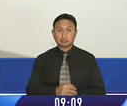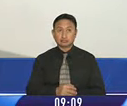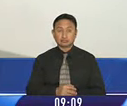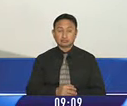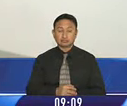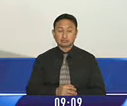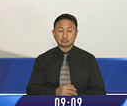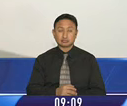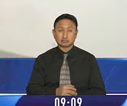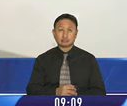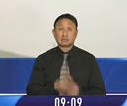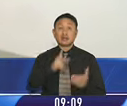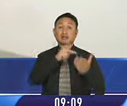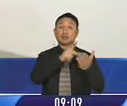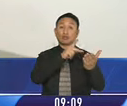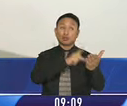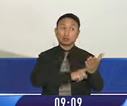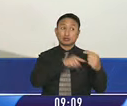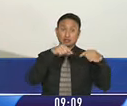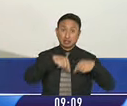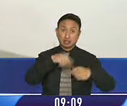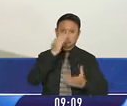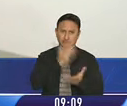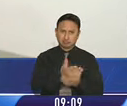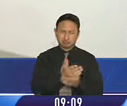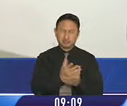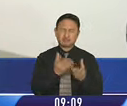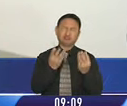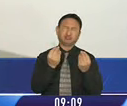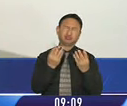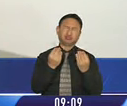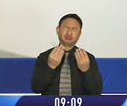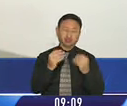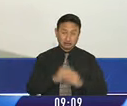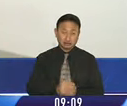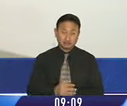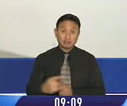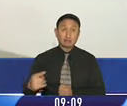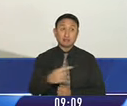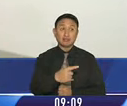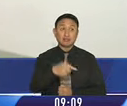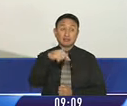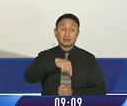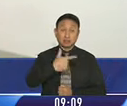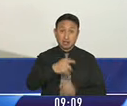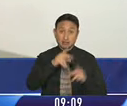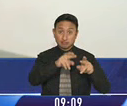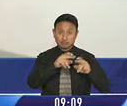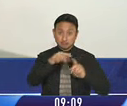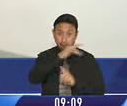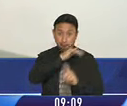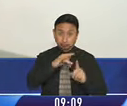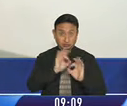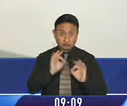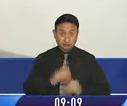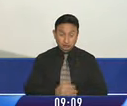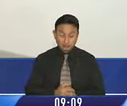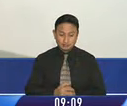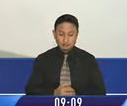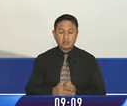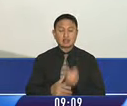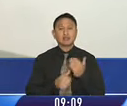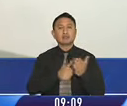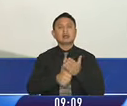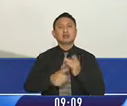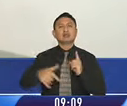decenas de proyectos que estaban suspendidos mientras no obtengan una licencia ambiental. Y el